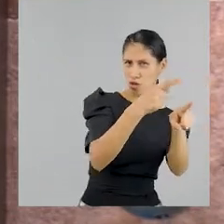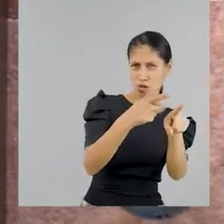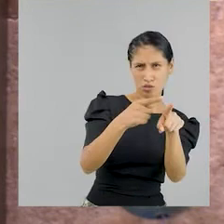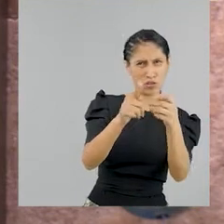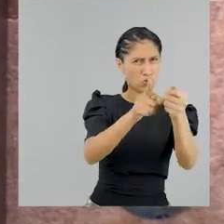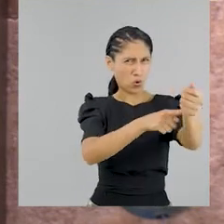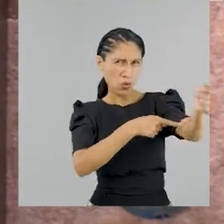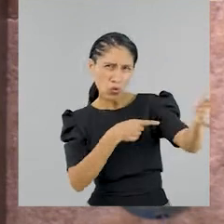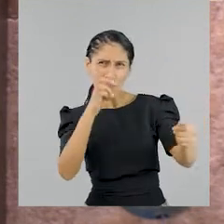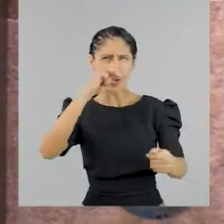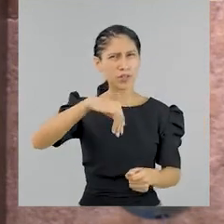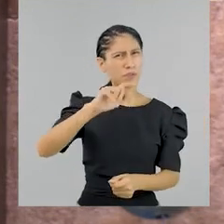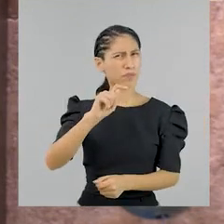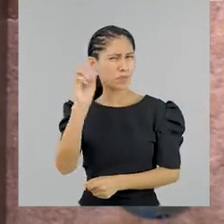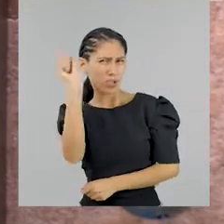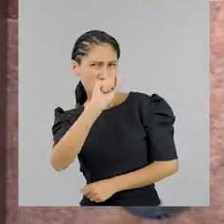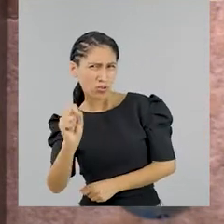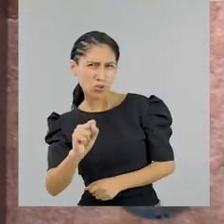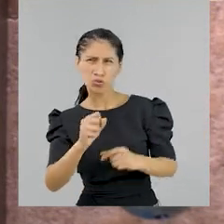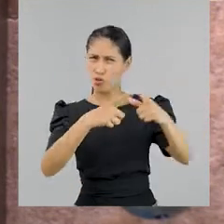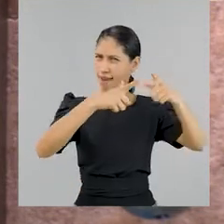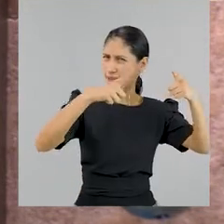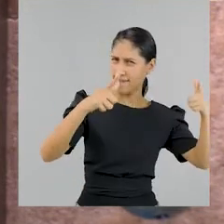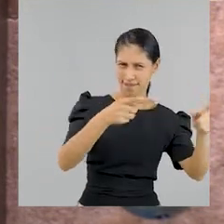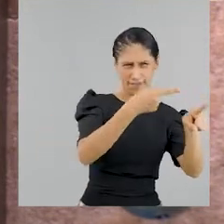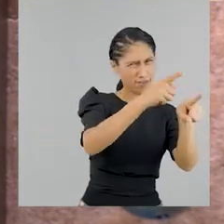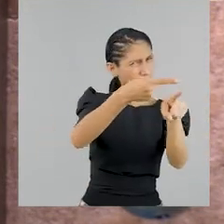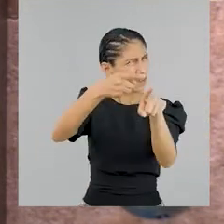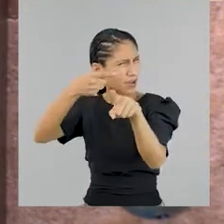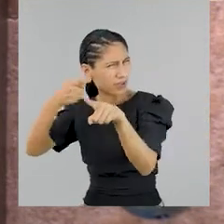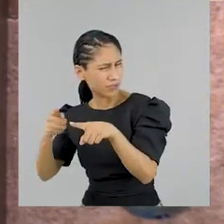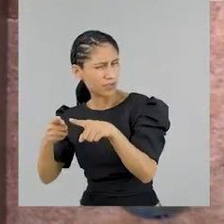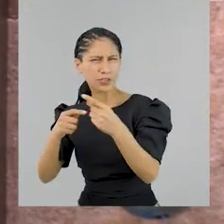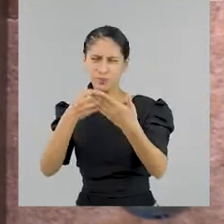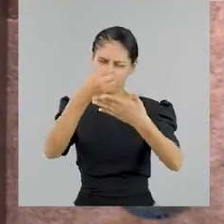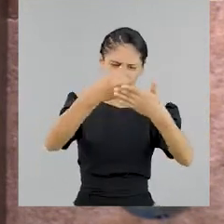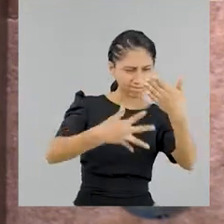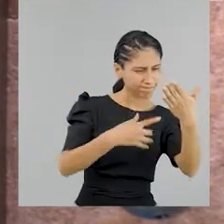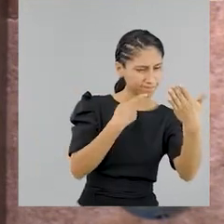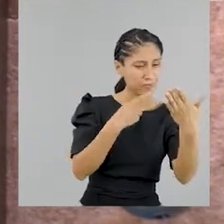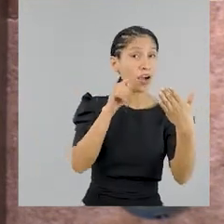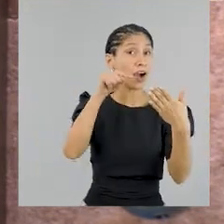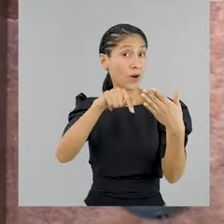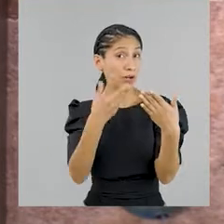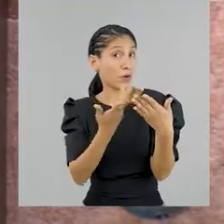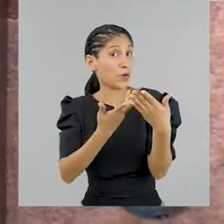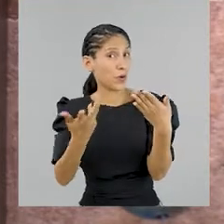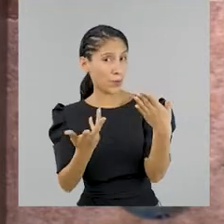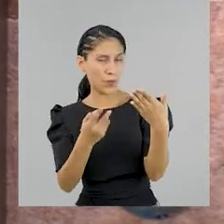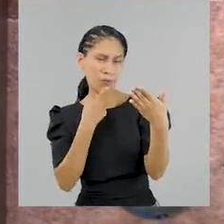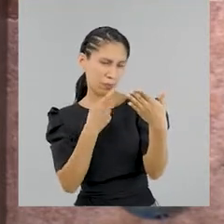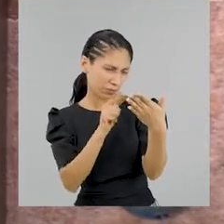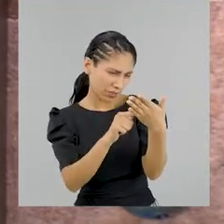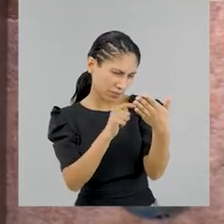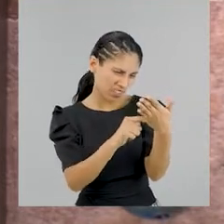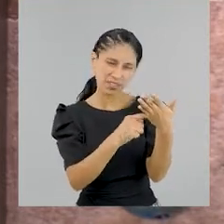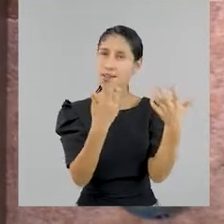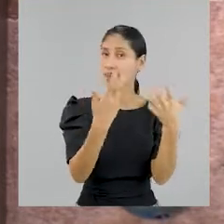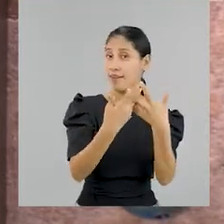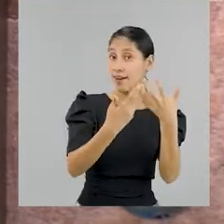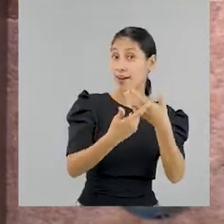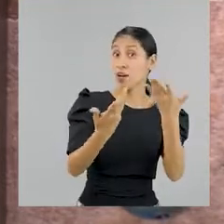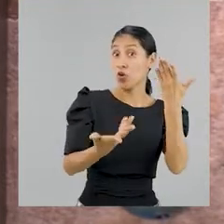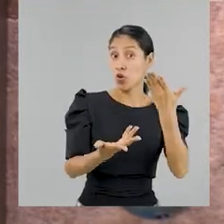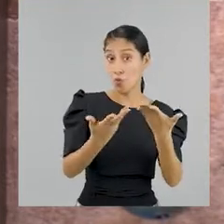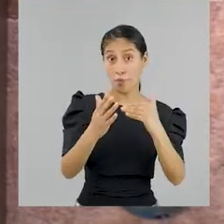leyendas, mitos, novelas, crónicas, reportajes, etc. Entonces, reforzaremos con situaciones